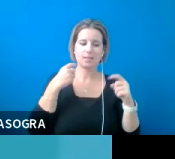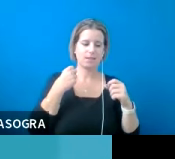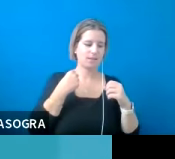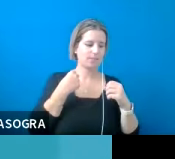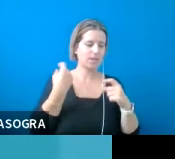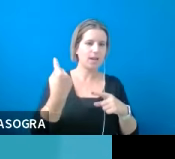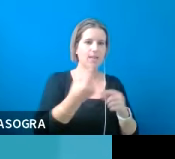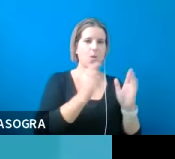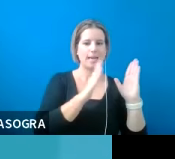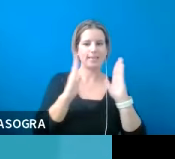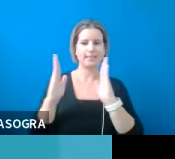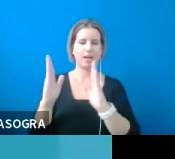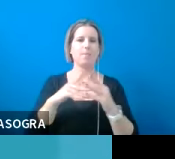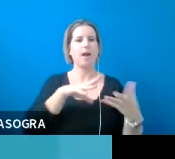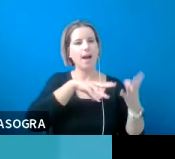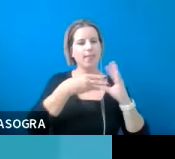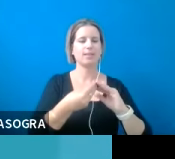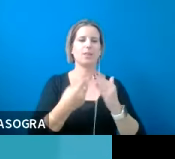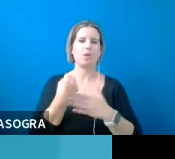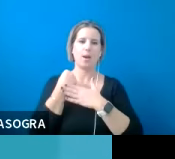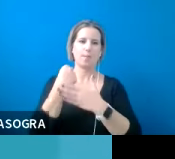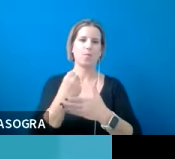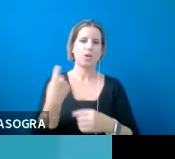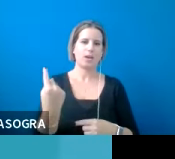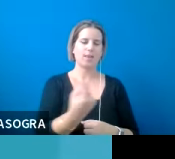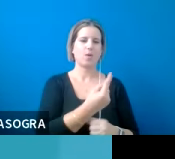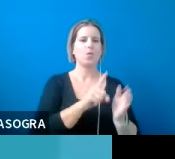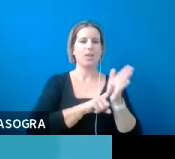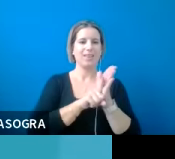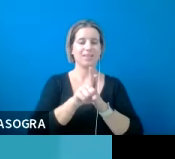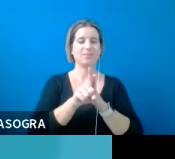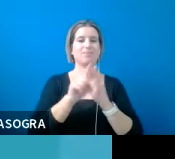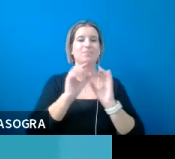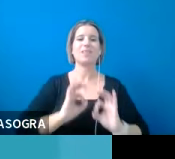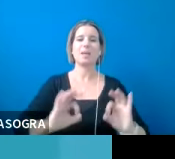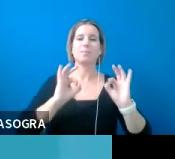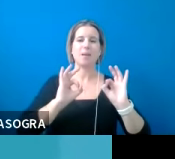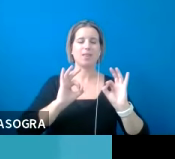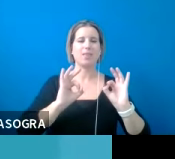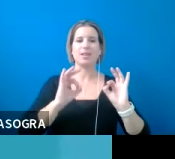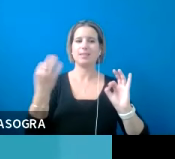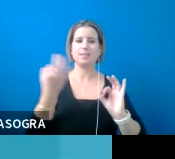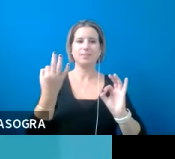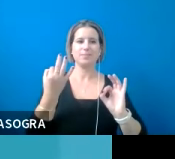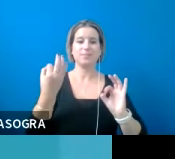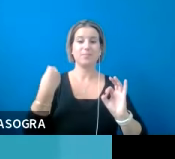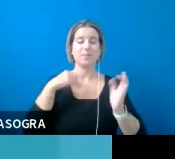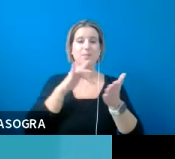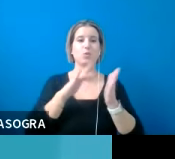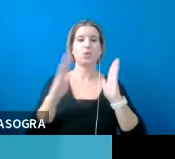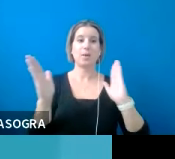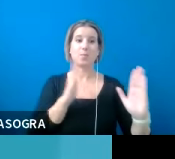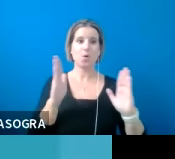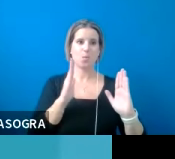cada momento clave a cada hito del desarrollo teniendo especial relevancia aquellos momentos que